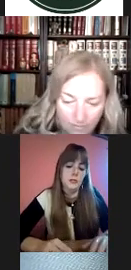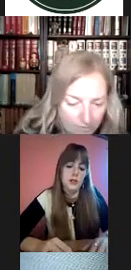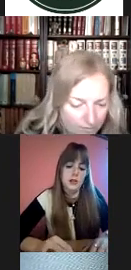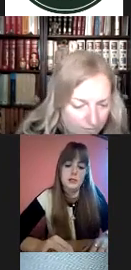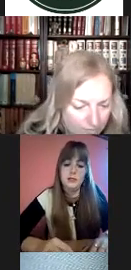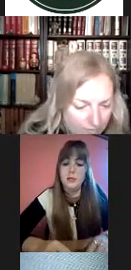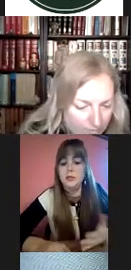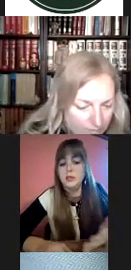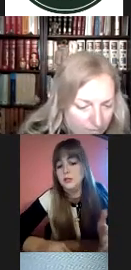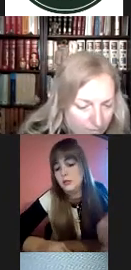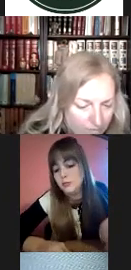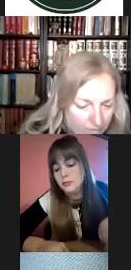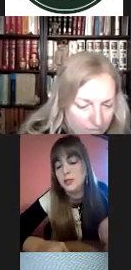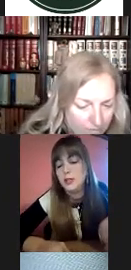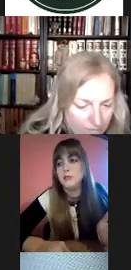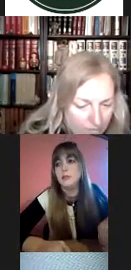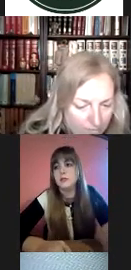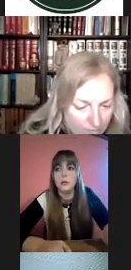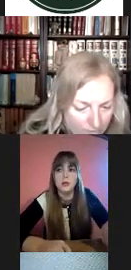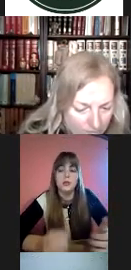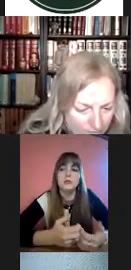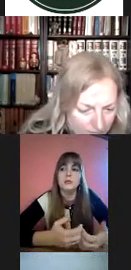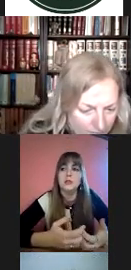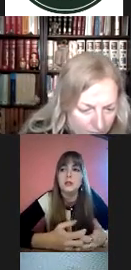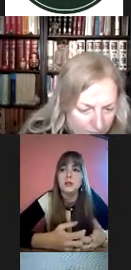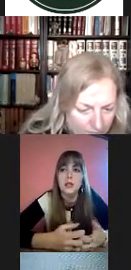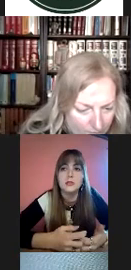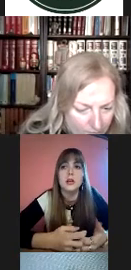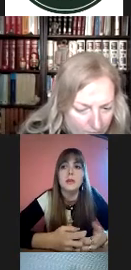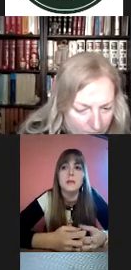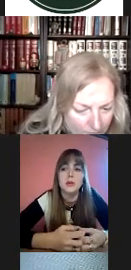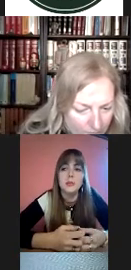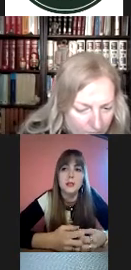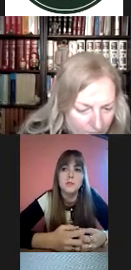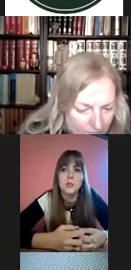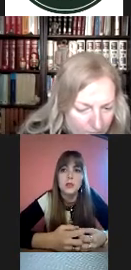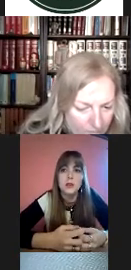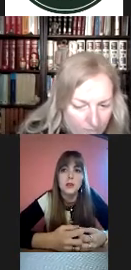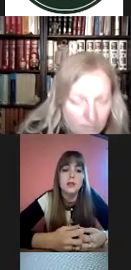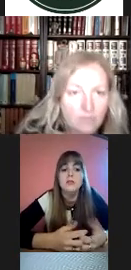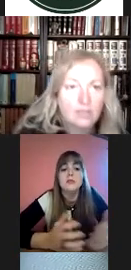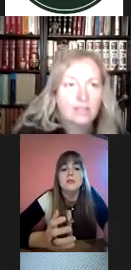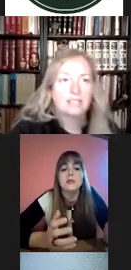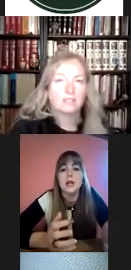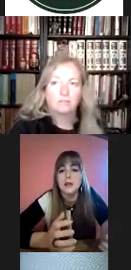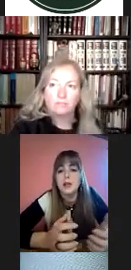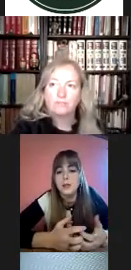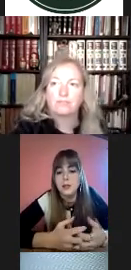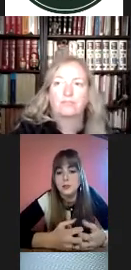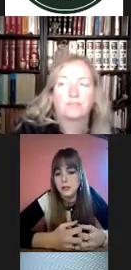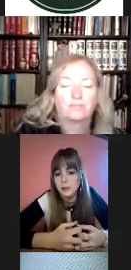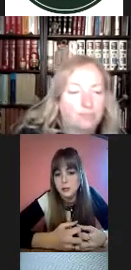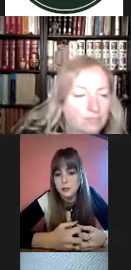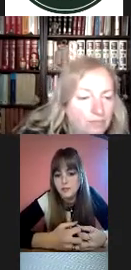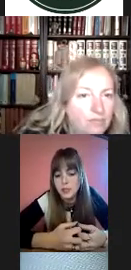para demostrarnos esto, que es una cuestión que la sociedad misma lo pide, y esperar la espera de